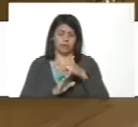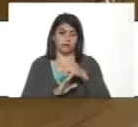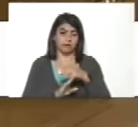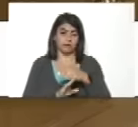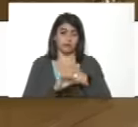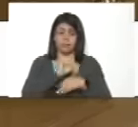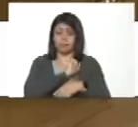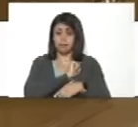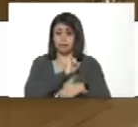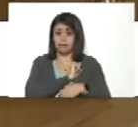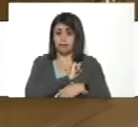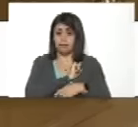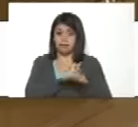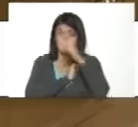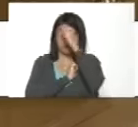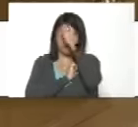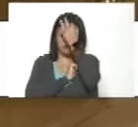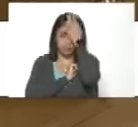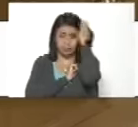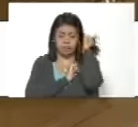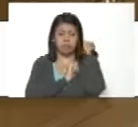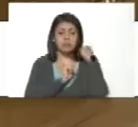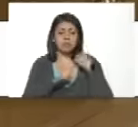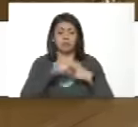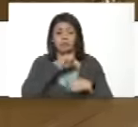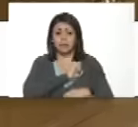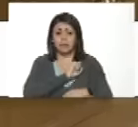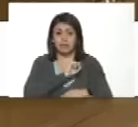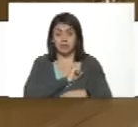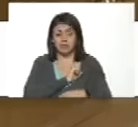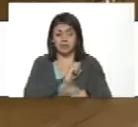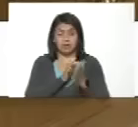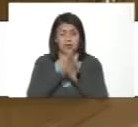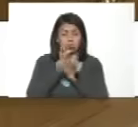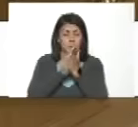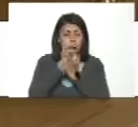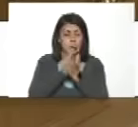Para aterrorizar al adversario. Pues son terroristas, son fascistas.